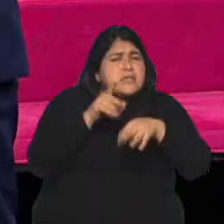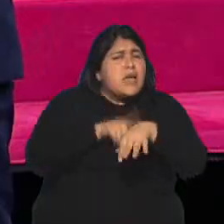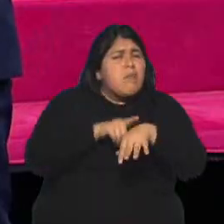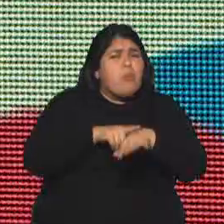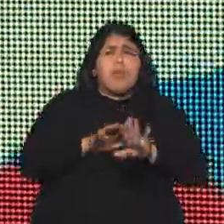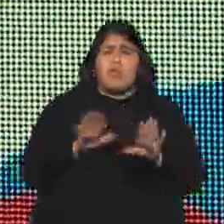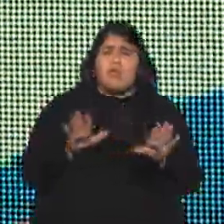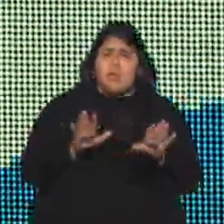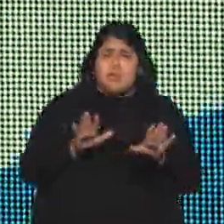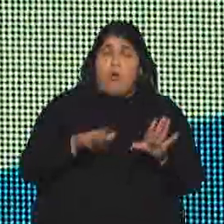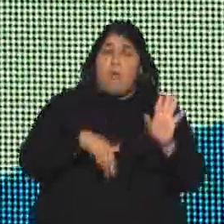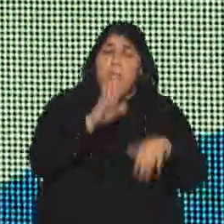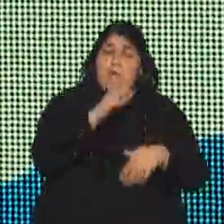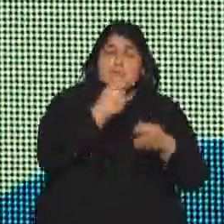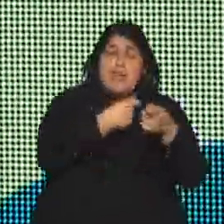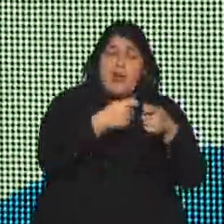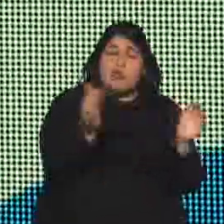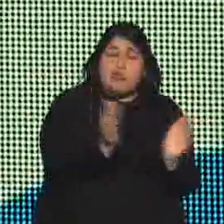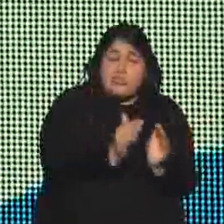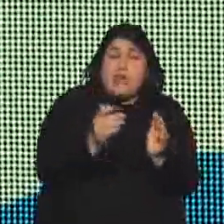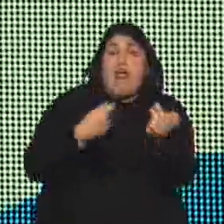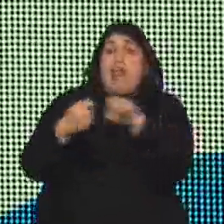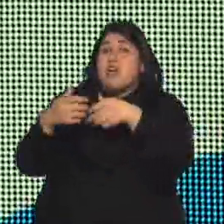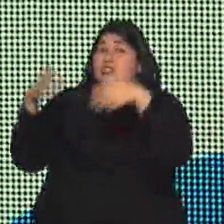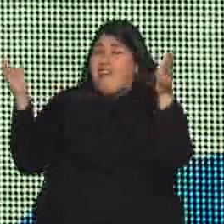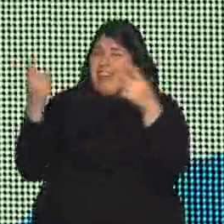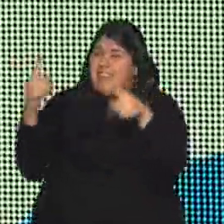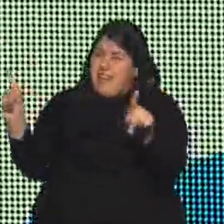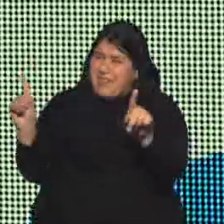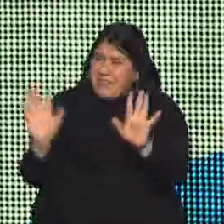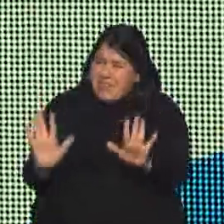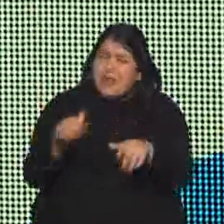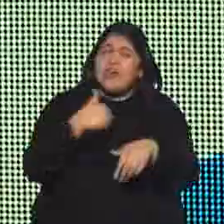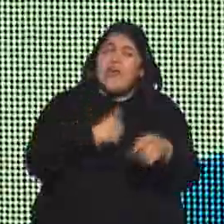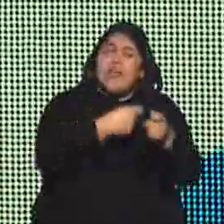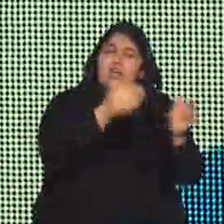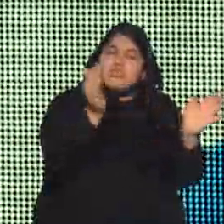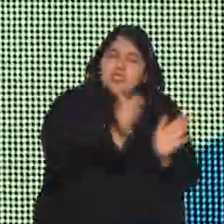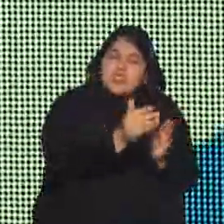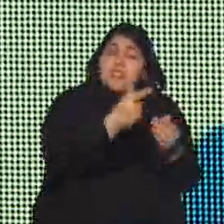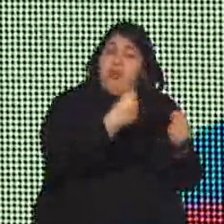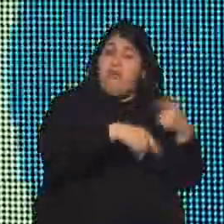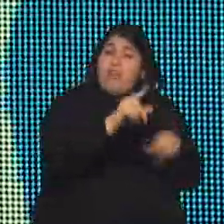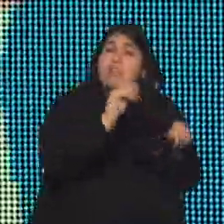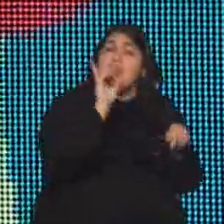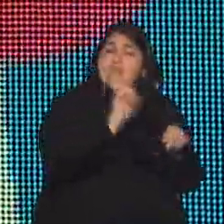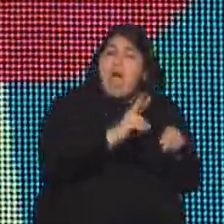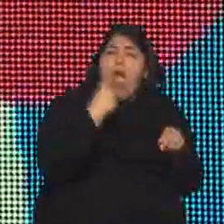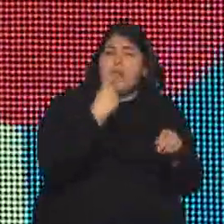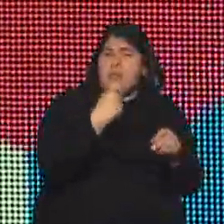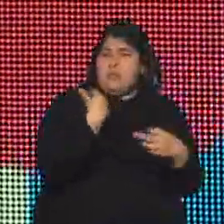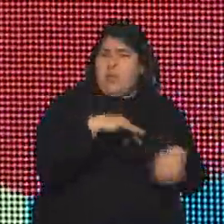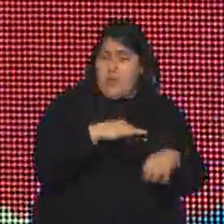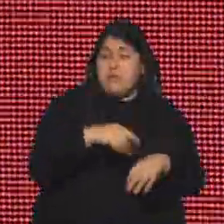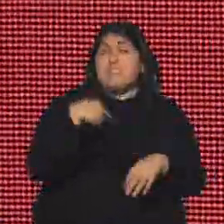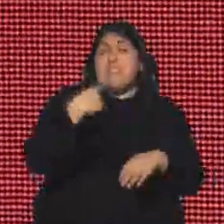nada los pequeños comercios. Claro. No las grandes tiendas de electrodomésticos, sino los pequeños comercios. La otra es que el Ahora 30, el Ahora 12, todos los